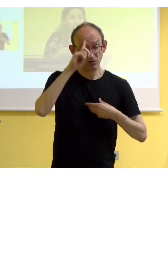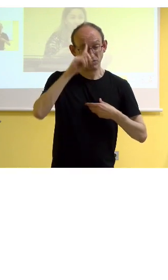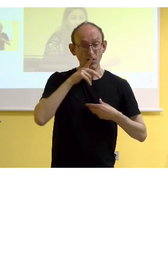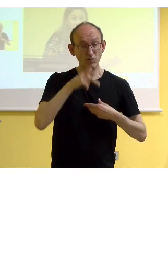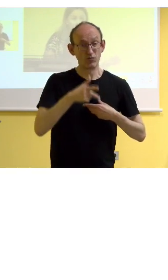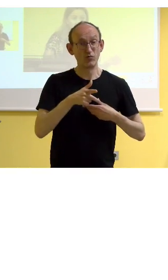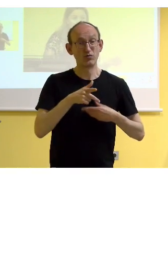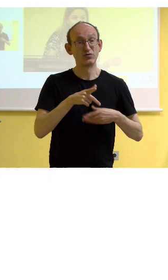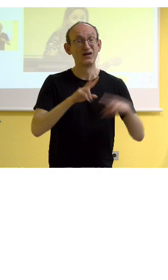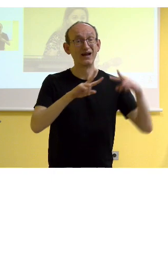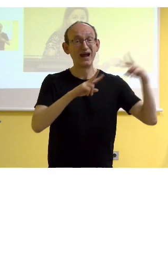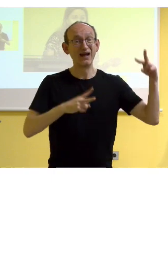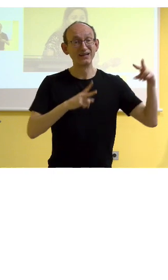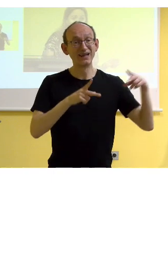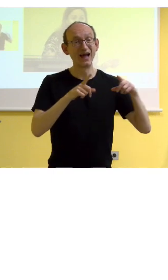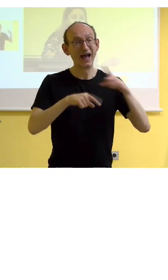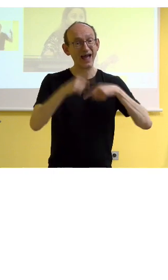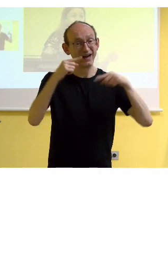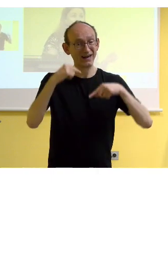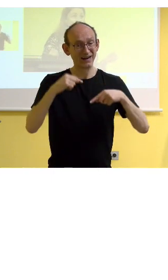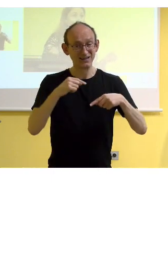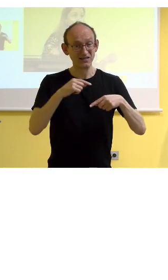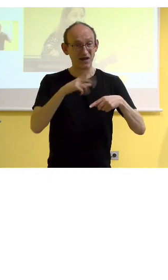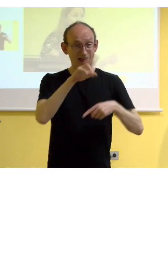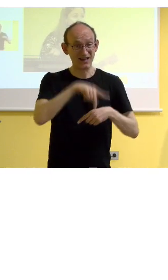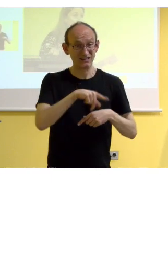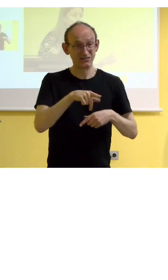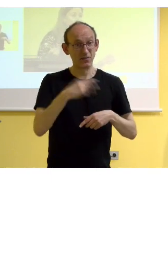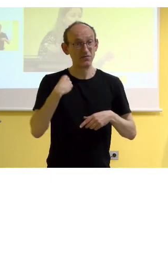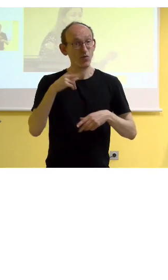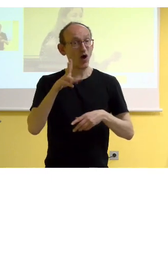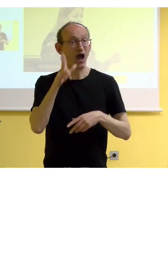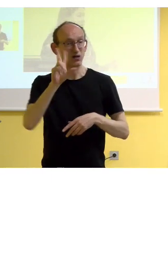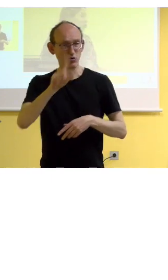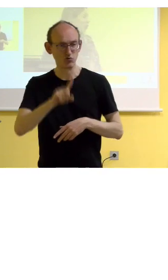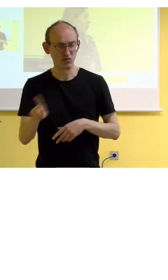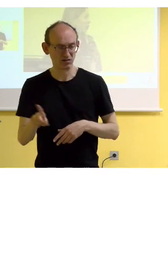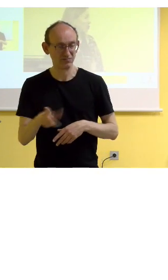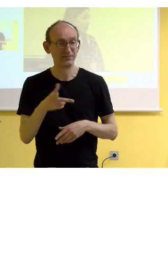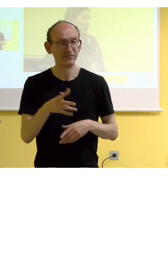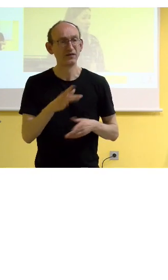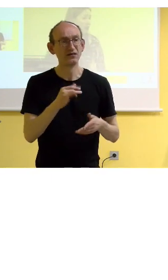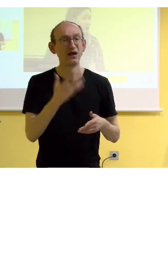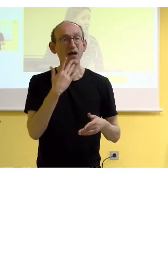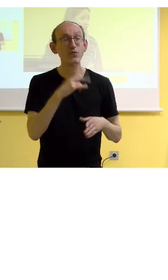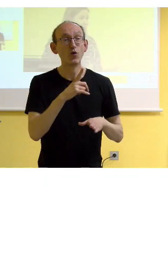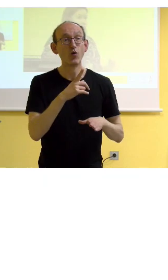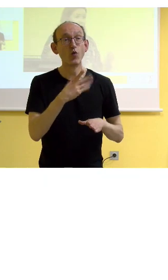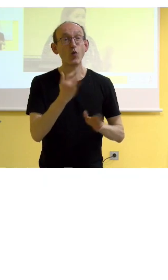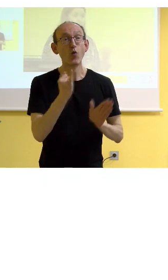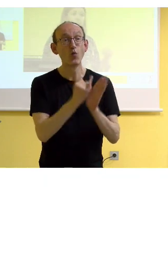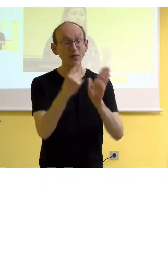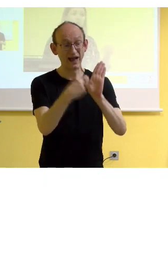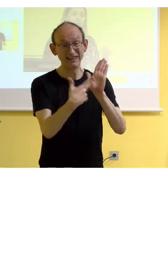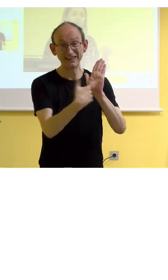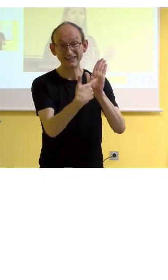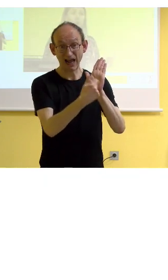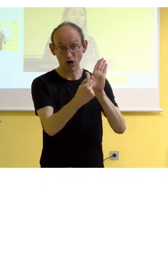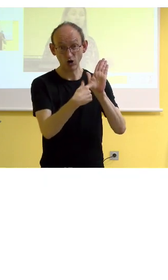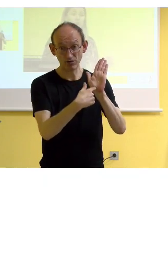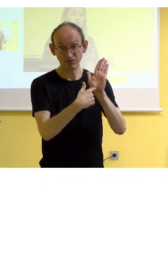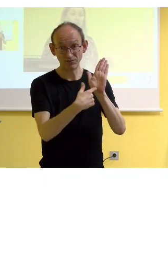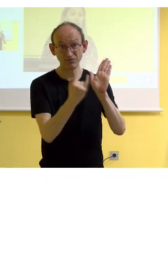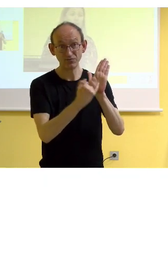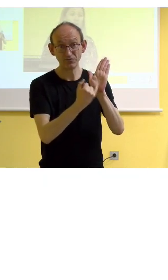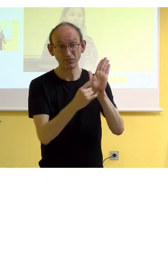recesiva, no pasa como el Huntington, y tú necesitas saber, de hecho, bueno, está incluida ahora en las pruebas del talón, o sea, que ese niño está afecto de esa